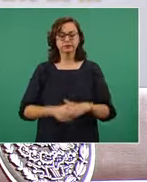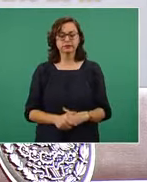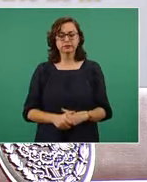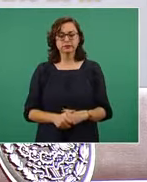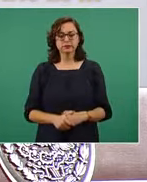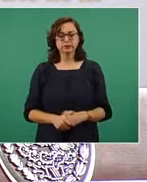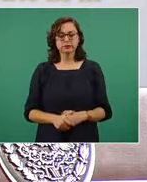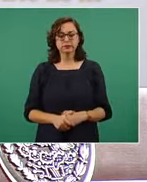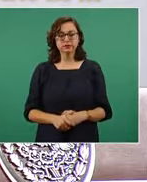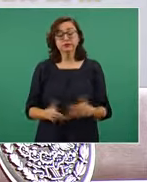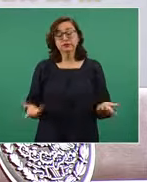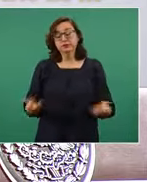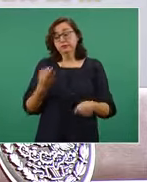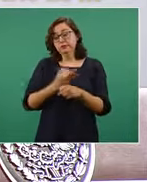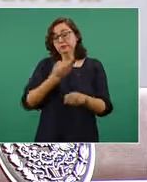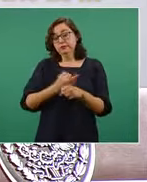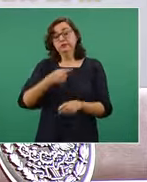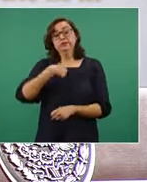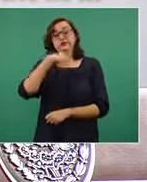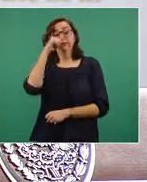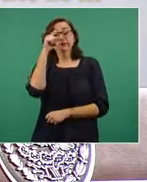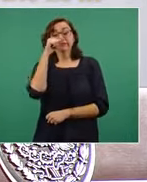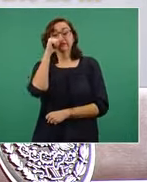Les voy a presumir algo porque